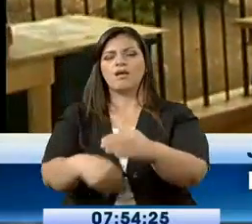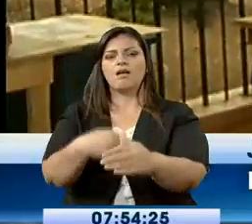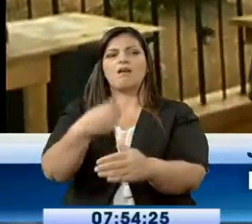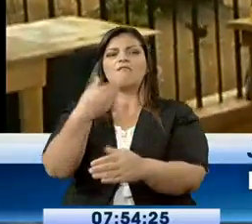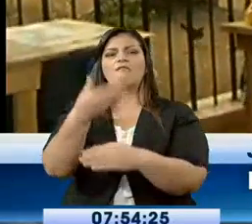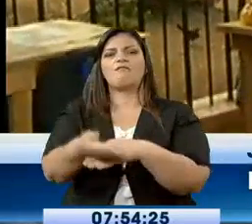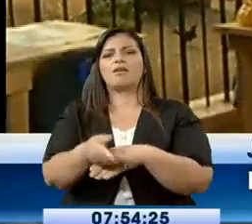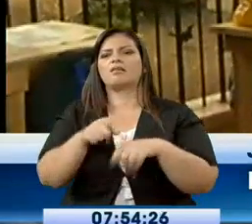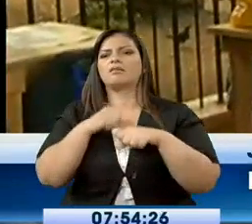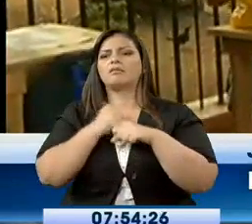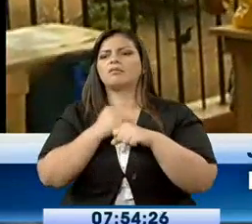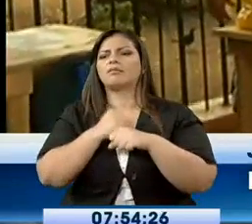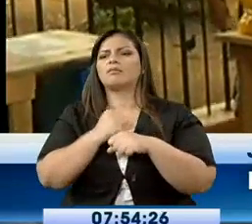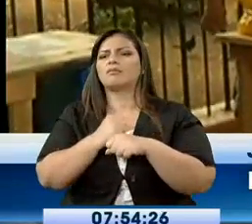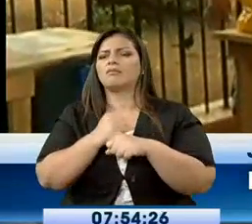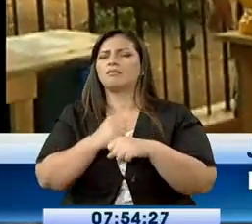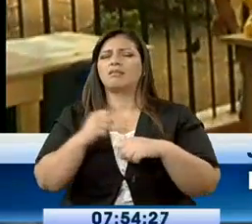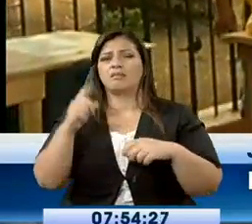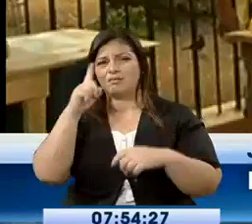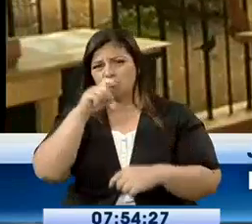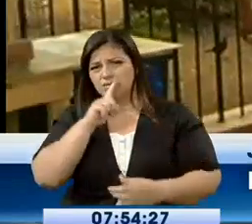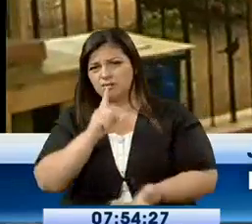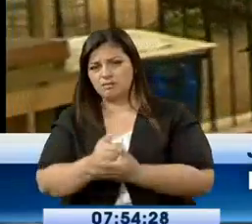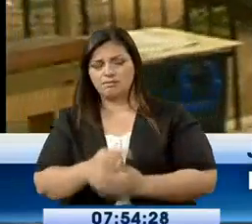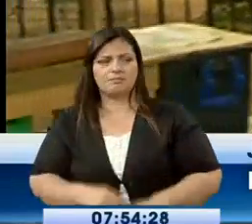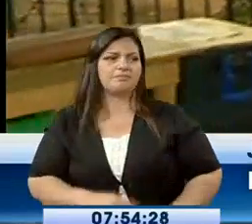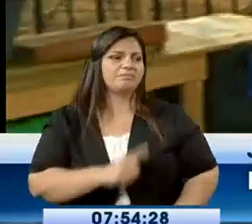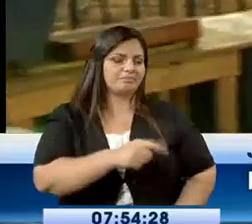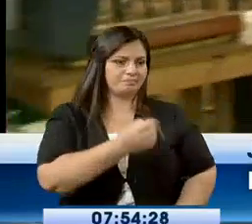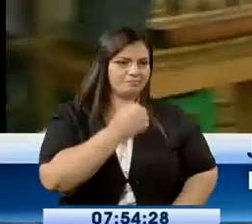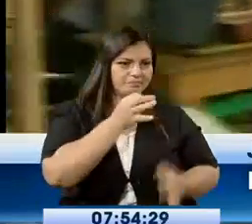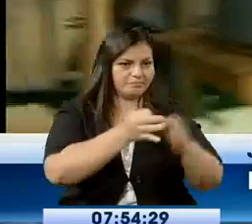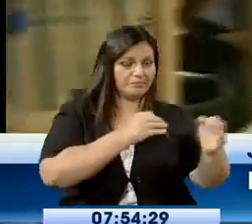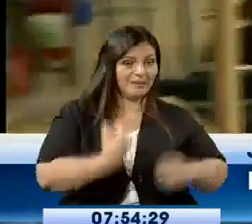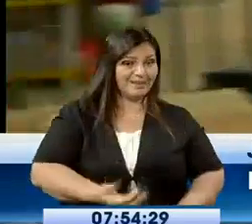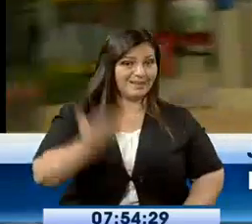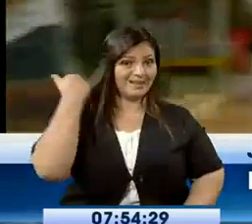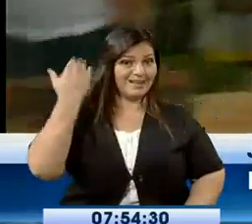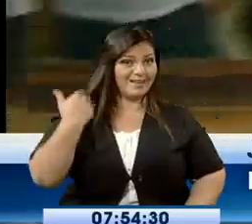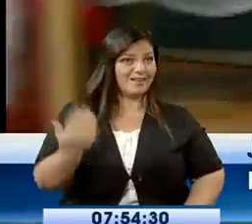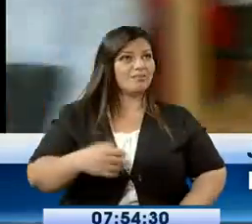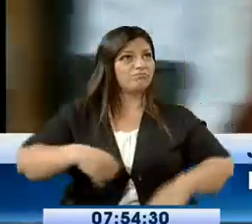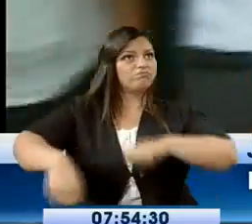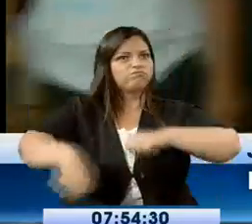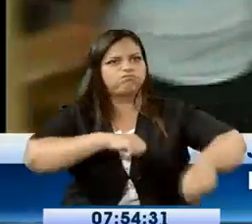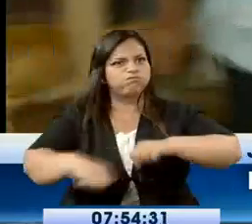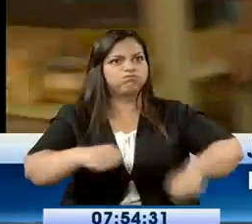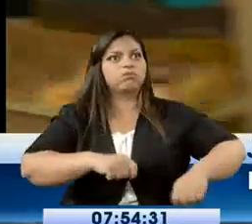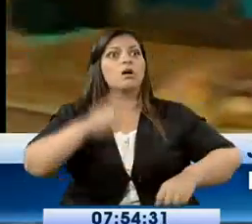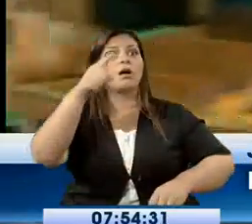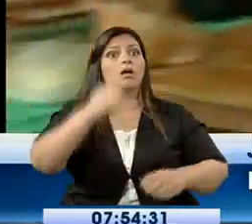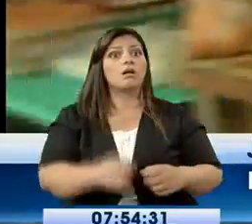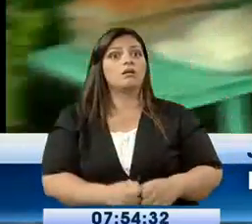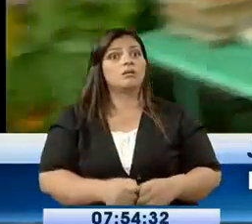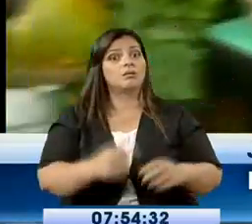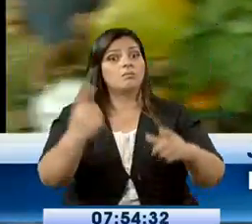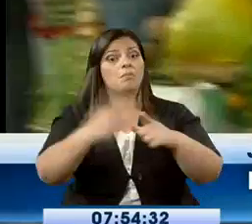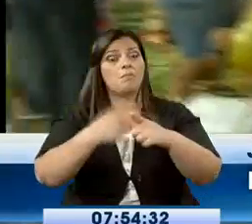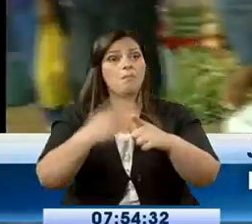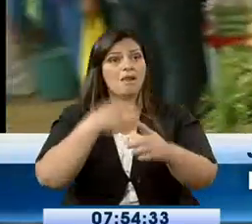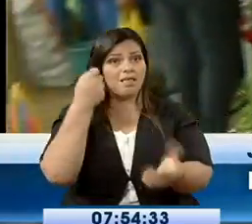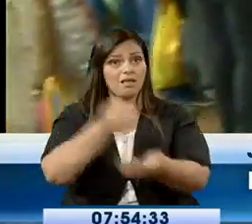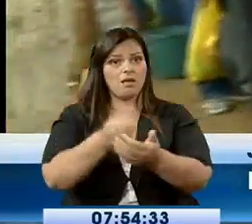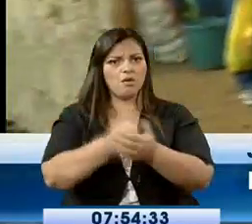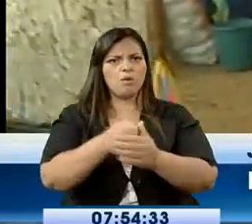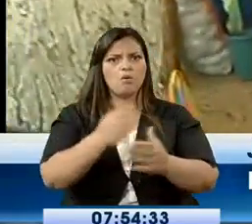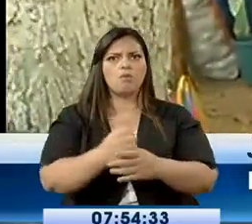del terremoto que hubo, los pilares están tizados, están arreglando. Por un mes nos han dicho, van a estar afuera. Oye, listo, sí.